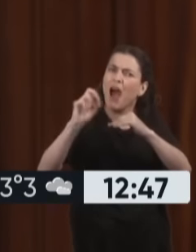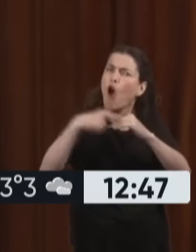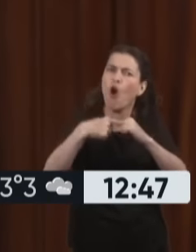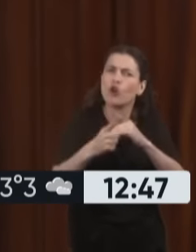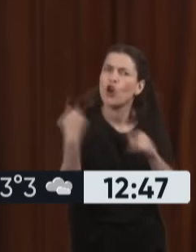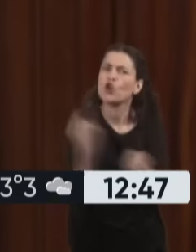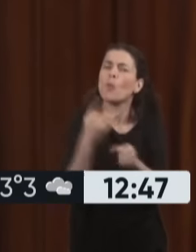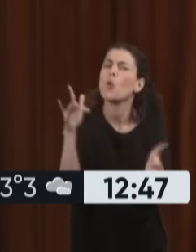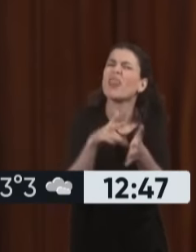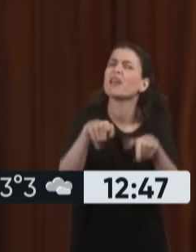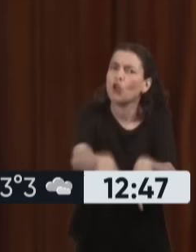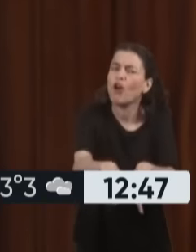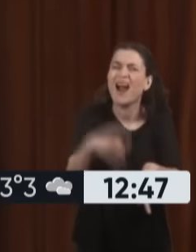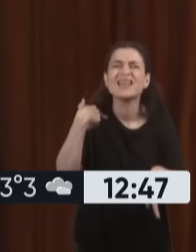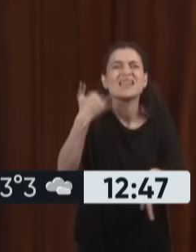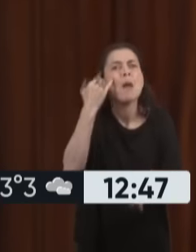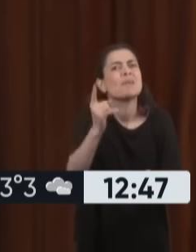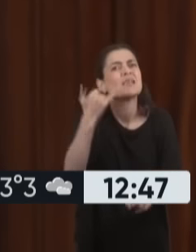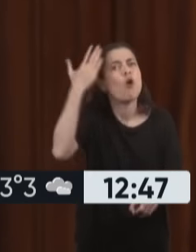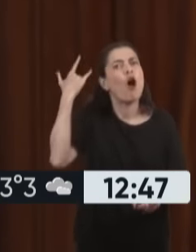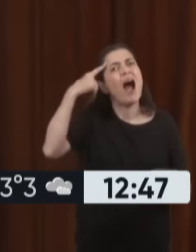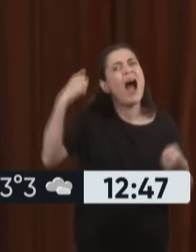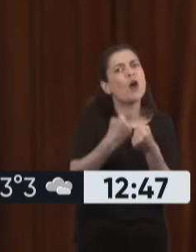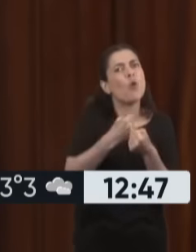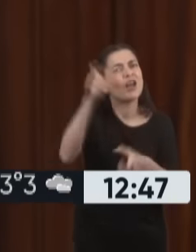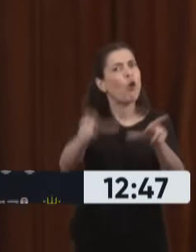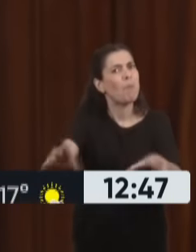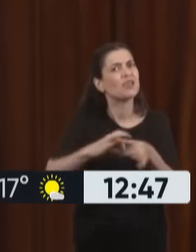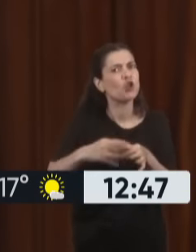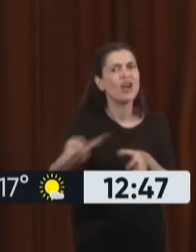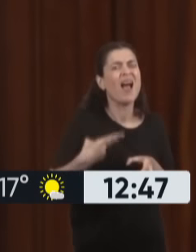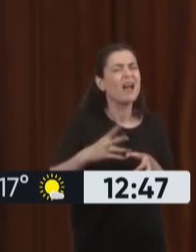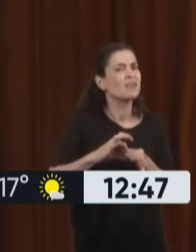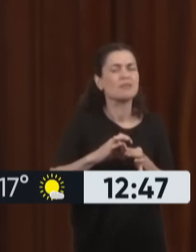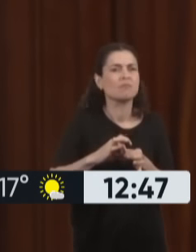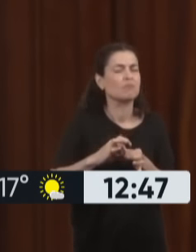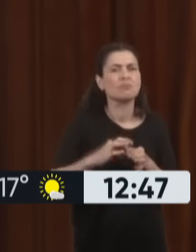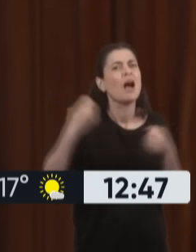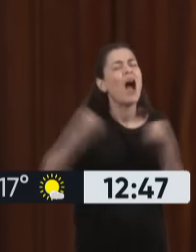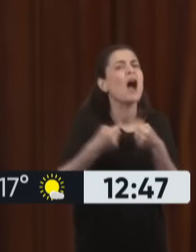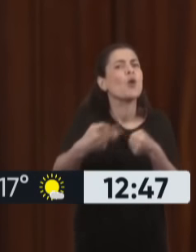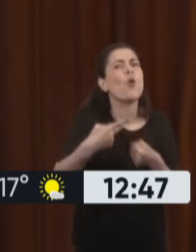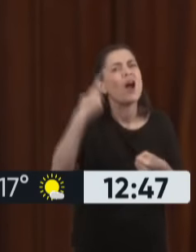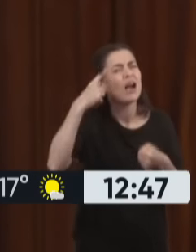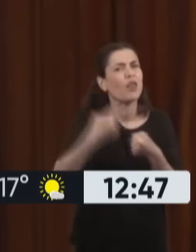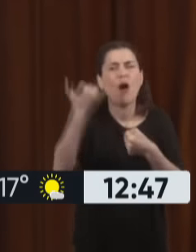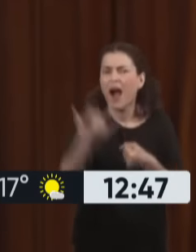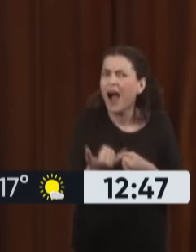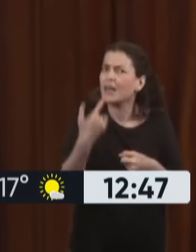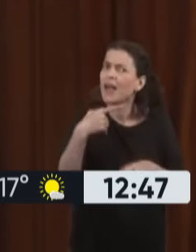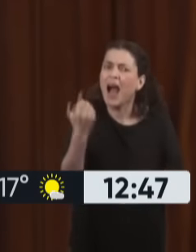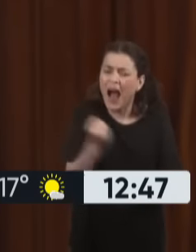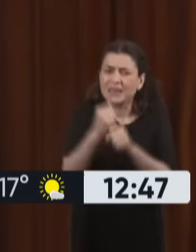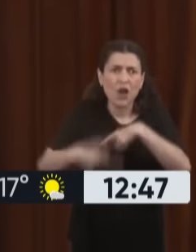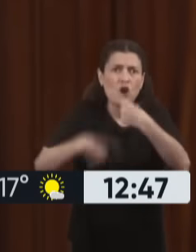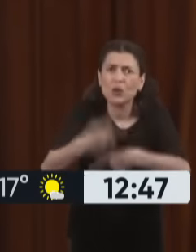pueblo argentino, y entre nosotros cuando nos eligió en las últimas elecciones, y eso es lo que vinimos a